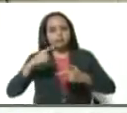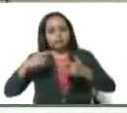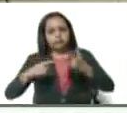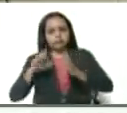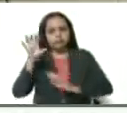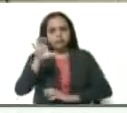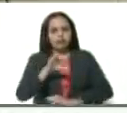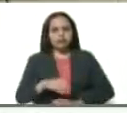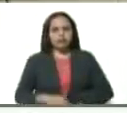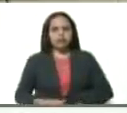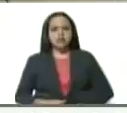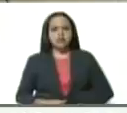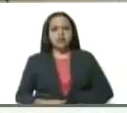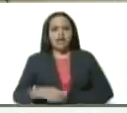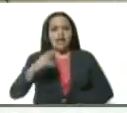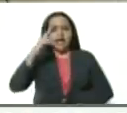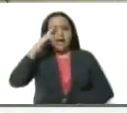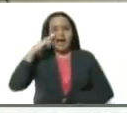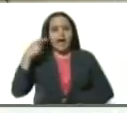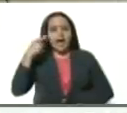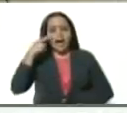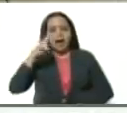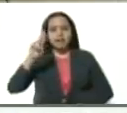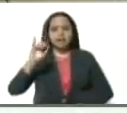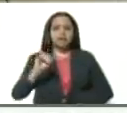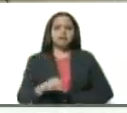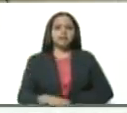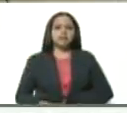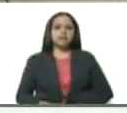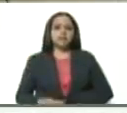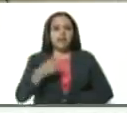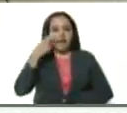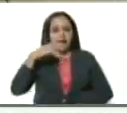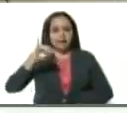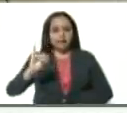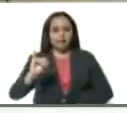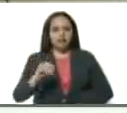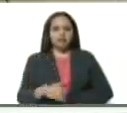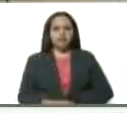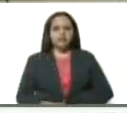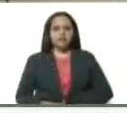373. Haití, oído este dato de Haití, nuestra hermana Haití,